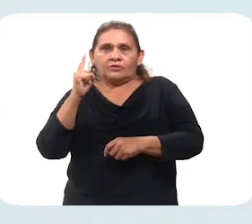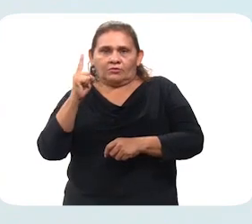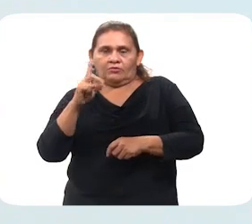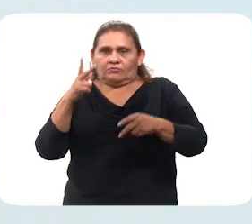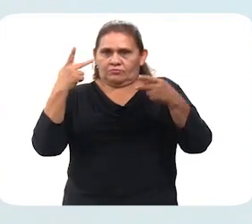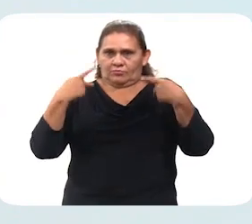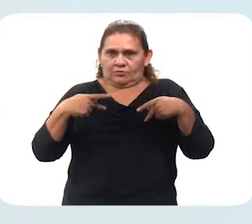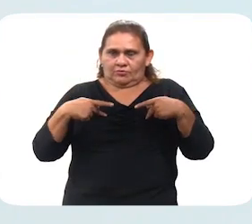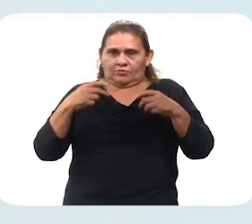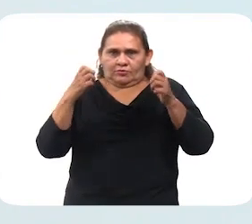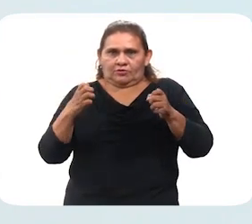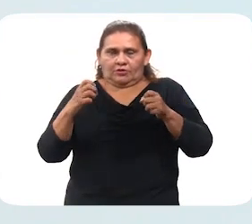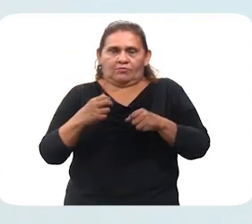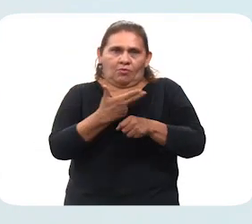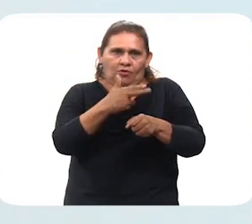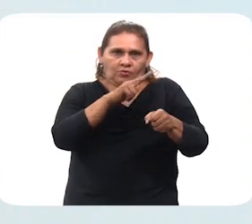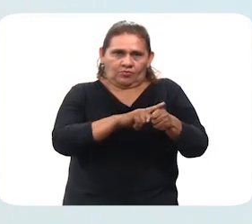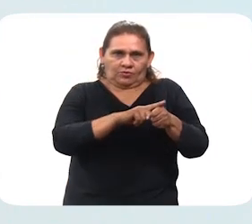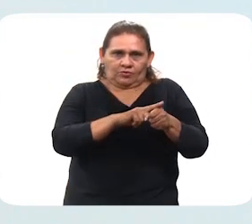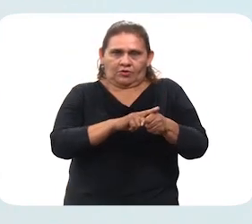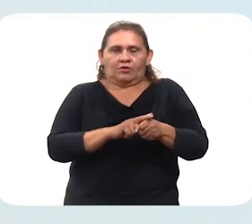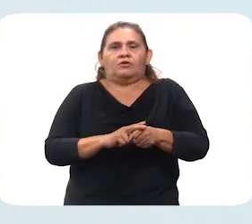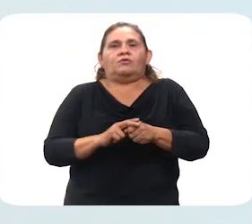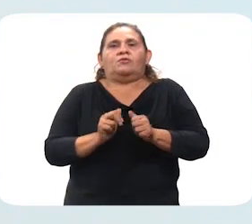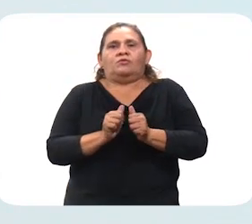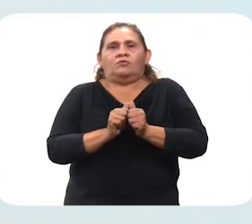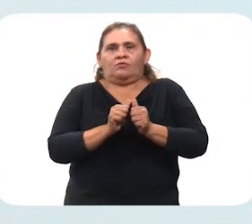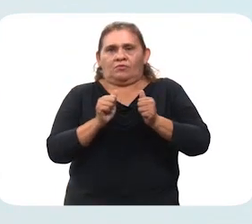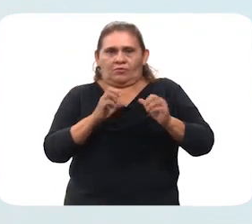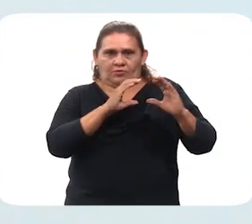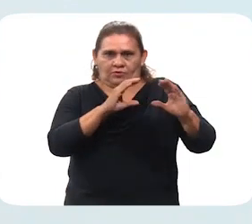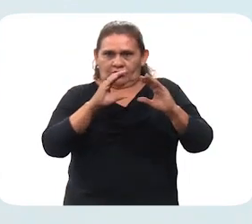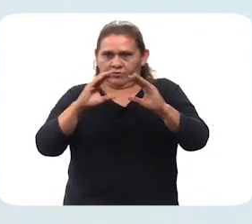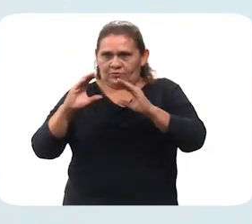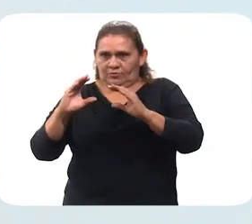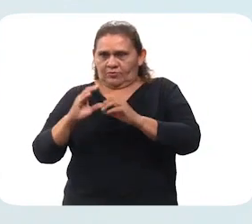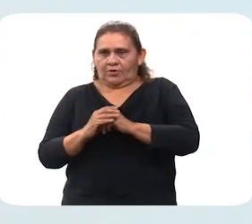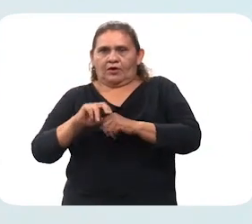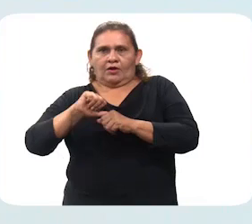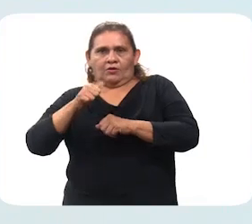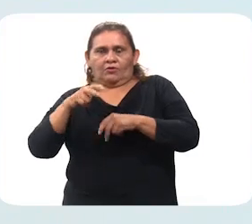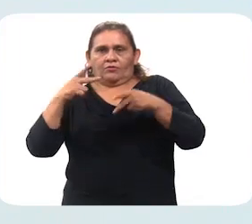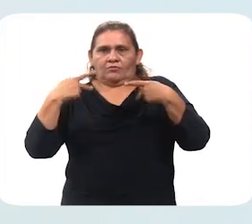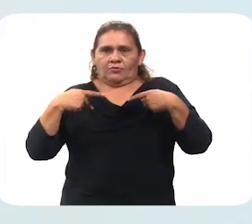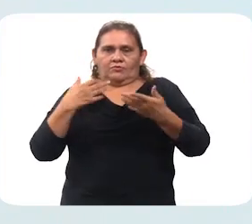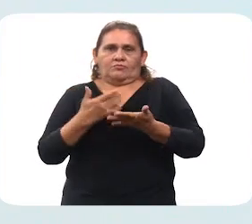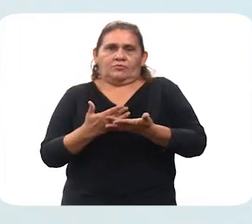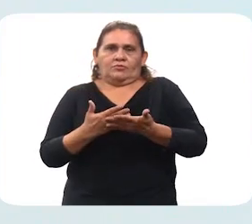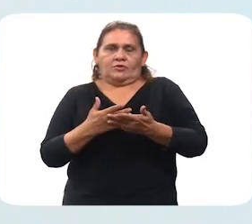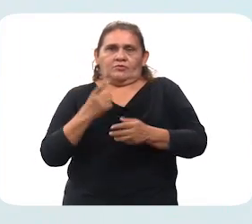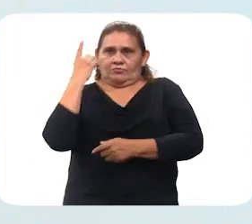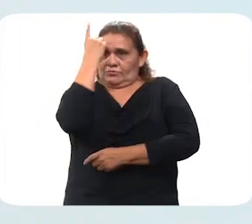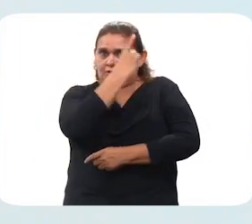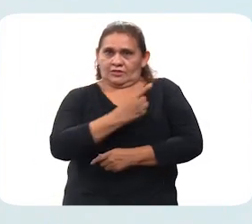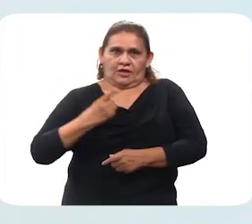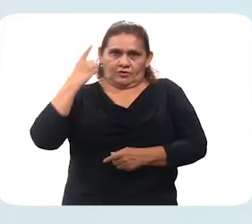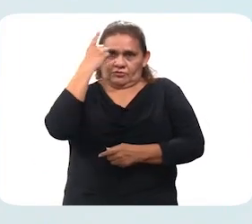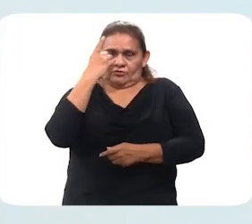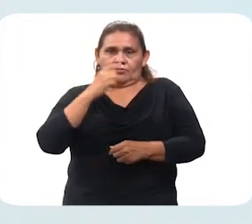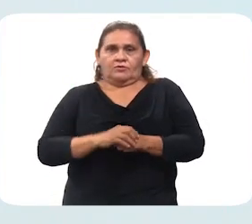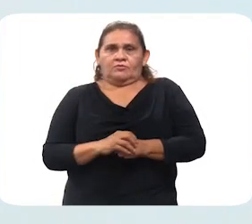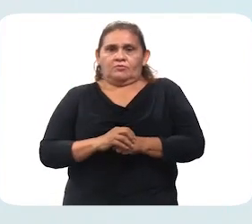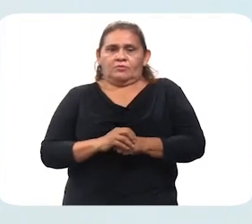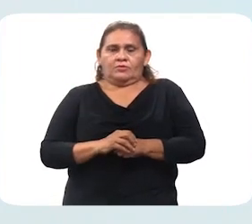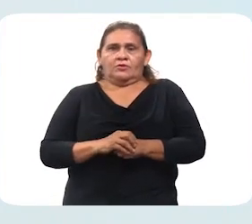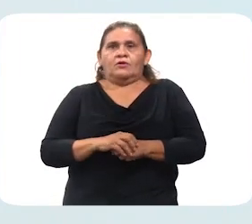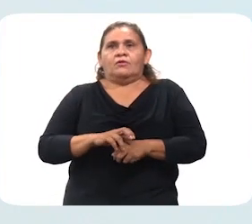los casos positivos están en hospitales públicos y en aislamiento total. Hay otros pacientes a la espera de diagnóstico. El